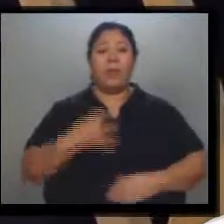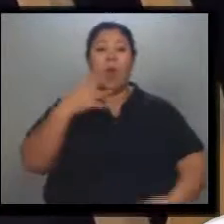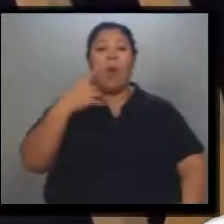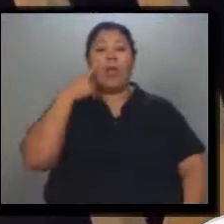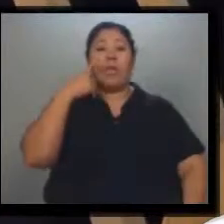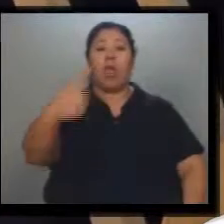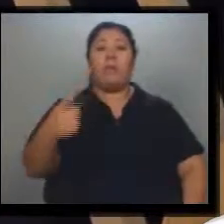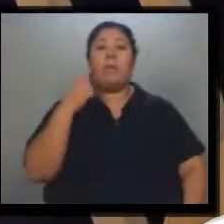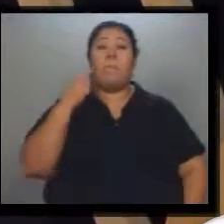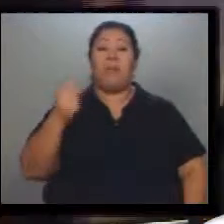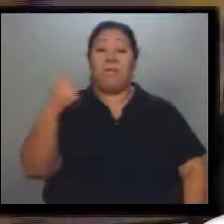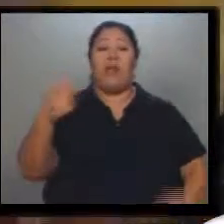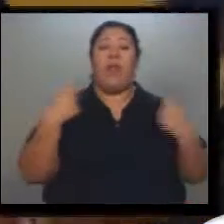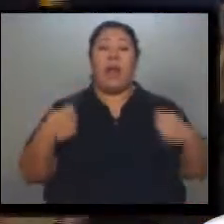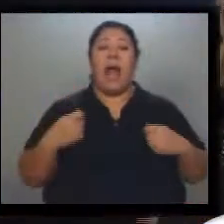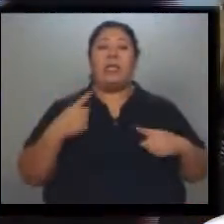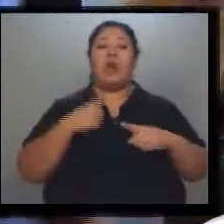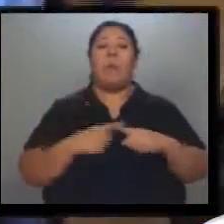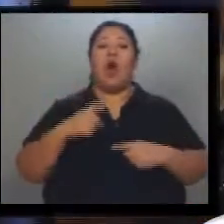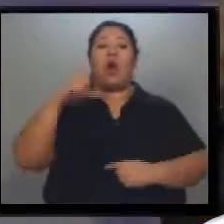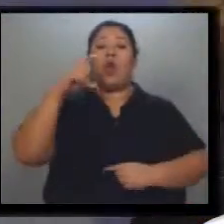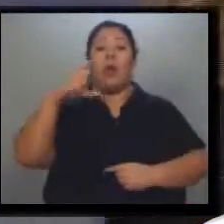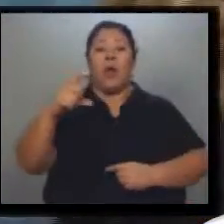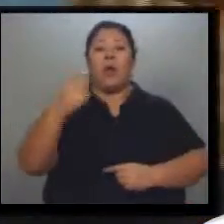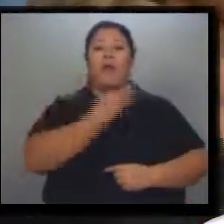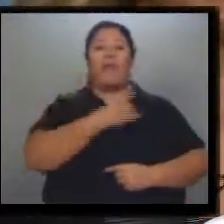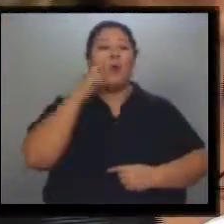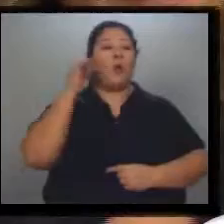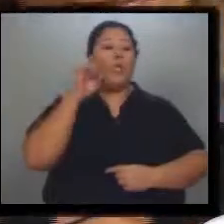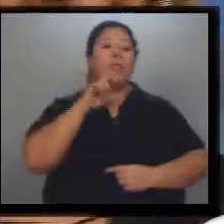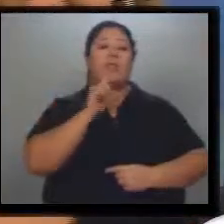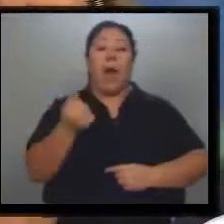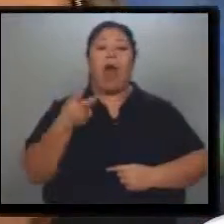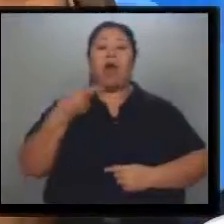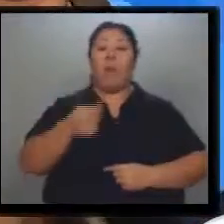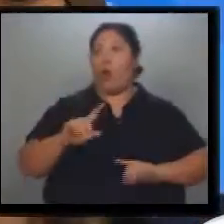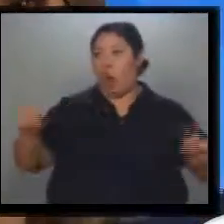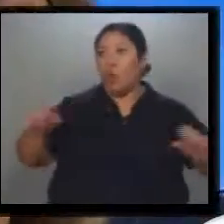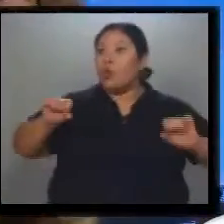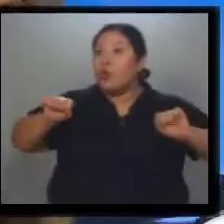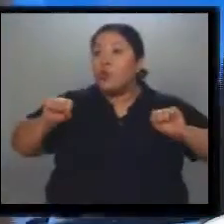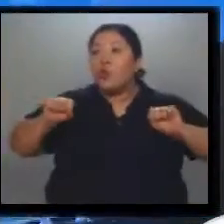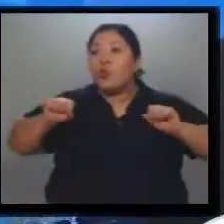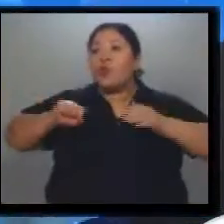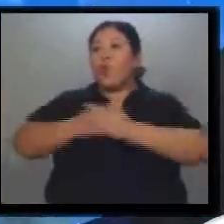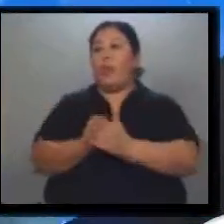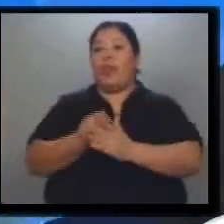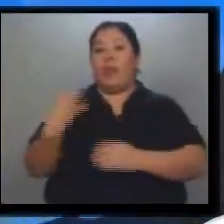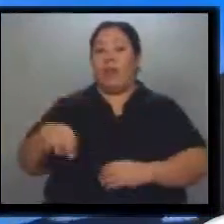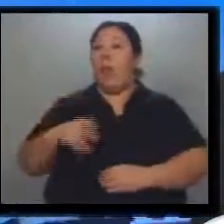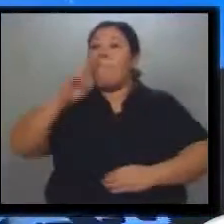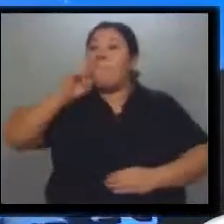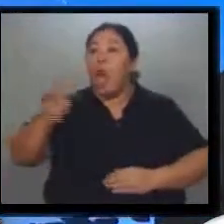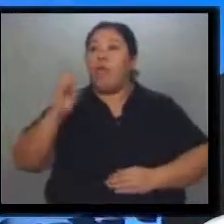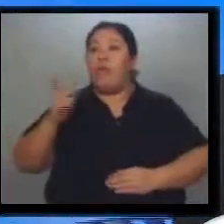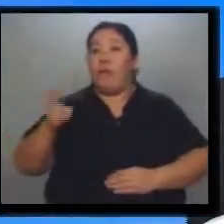¡No! pesos por año, Dani. No había hecho la cuenta así, pero bueno. Me suspendés eso ya mismo. Me lo suspendés ya. No hay